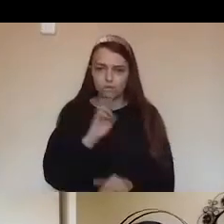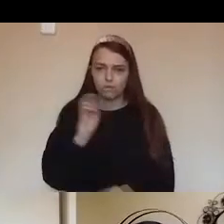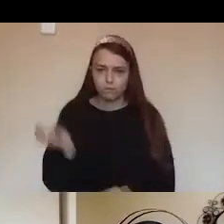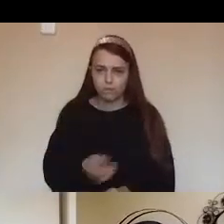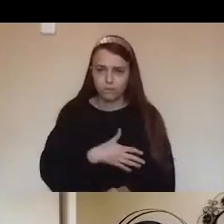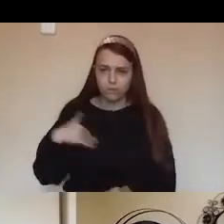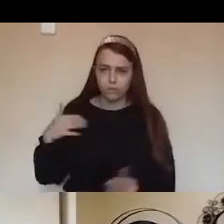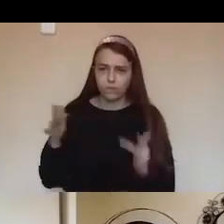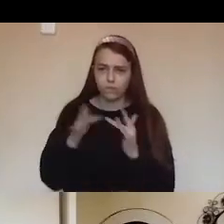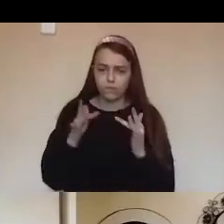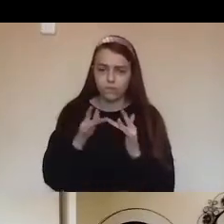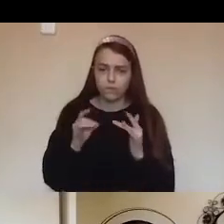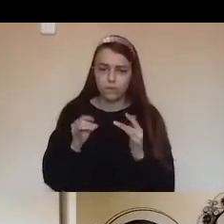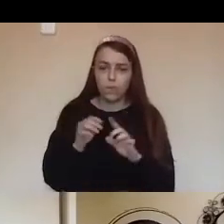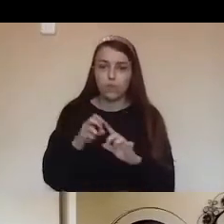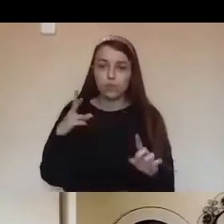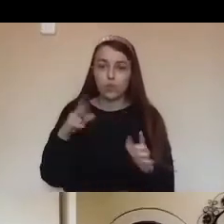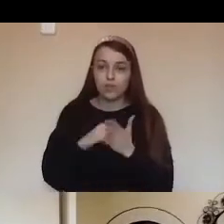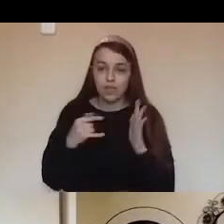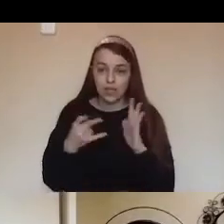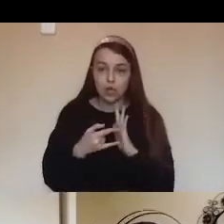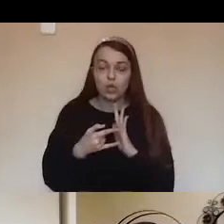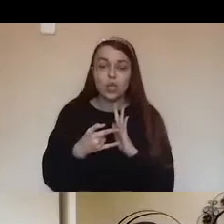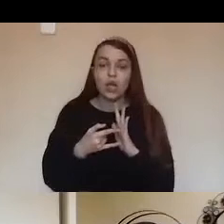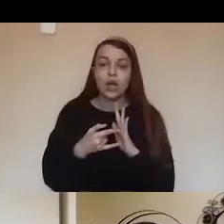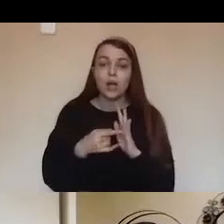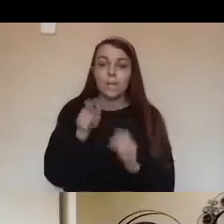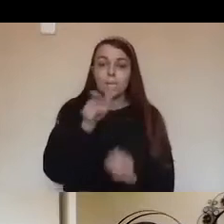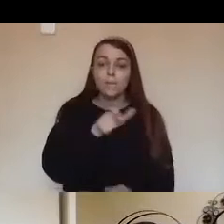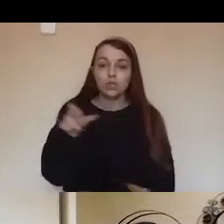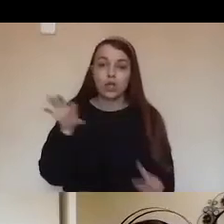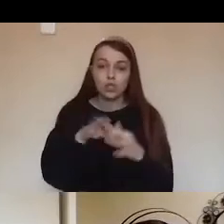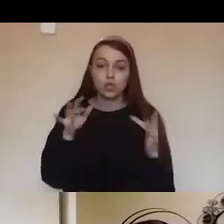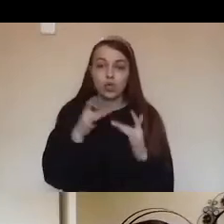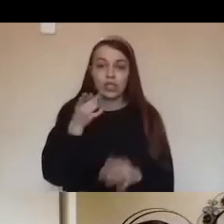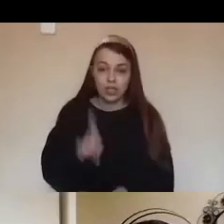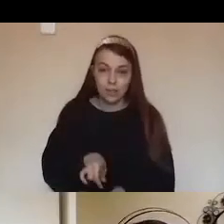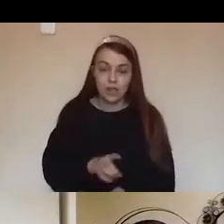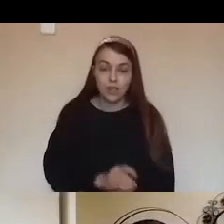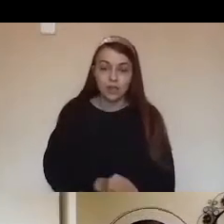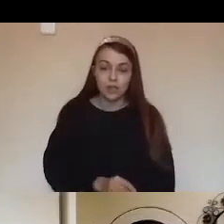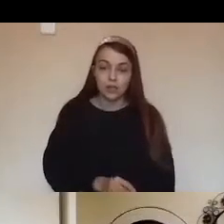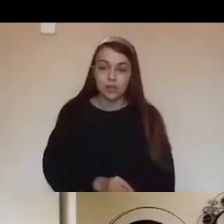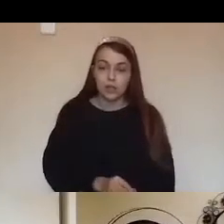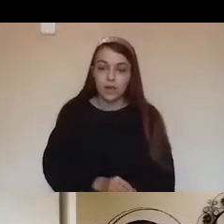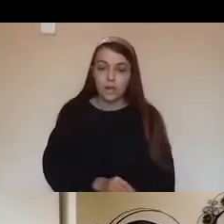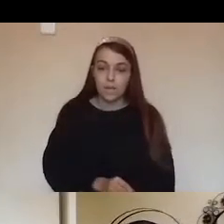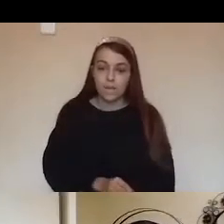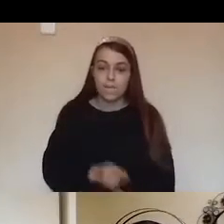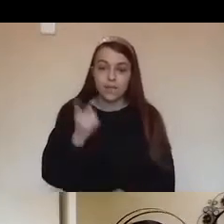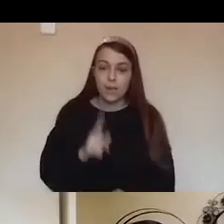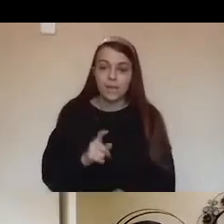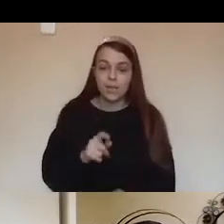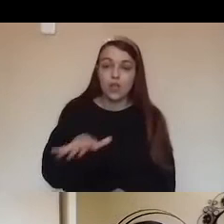desde un punto de vista tecnológico, conectar las personas, Y también poder ir abriendo espacios.